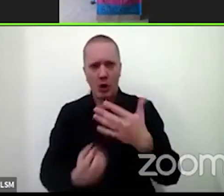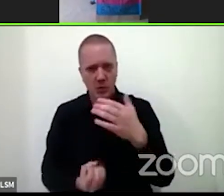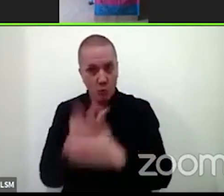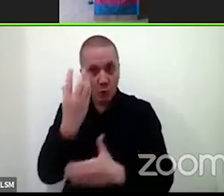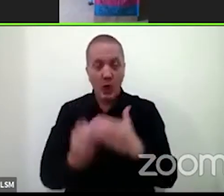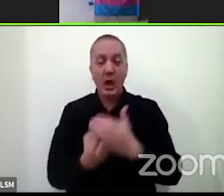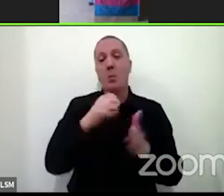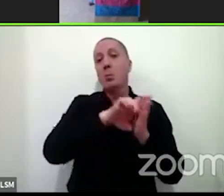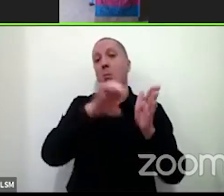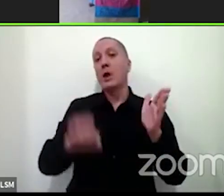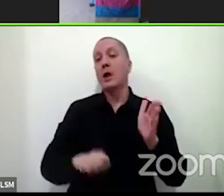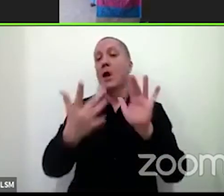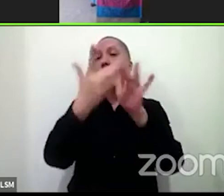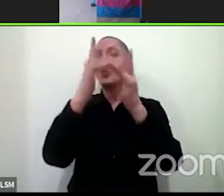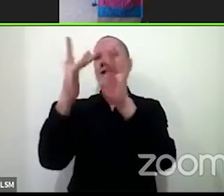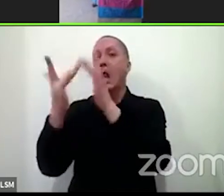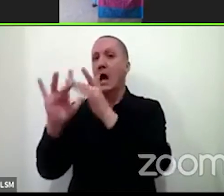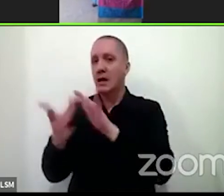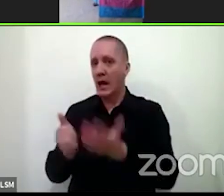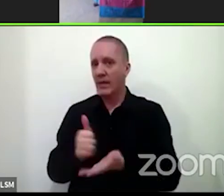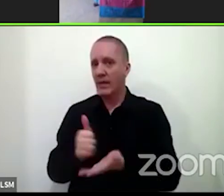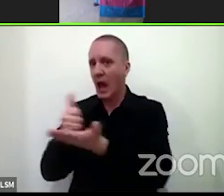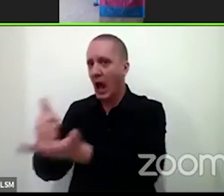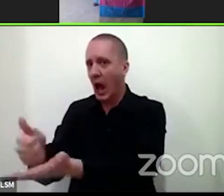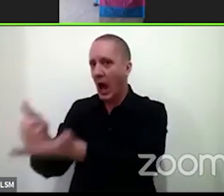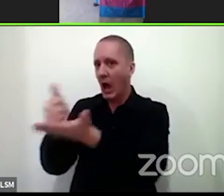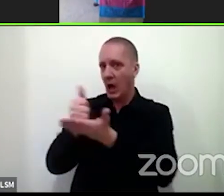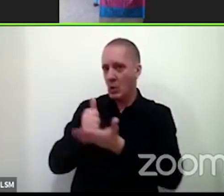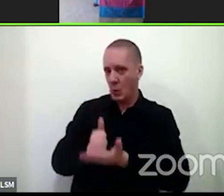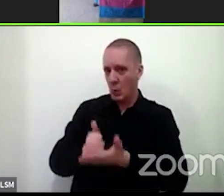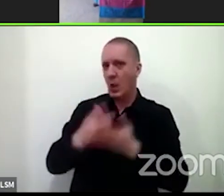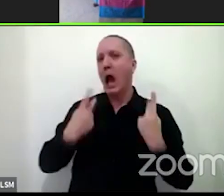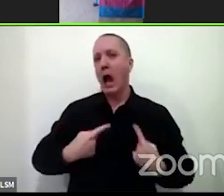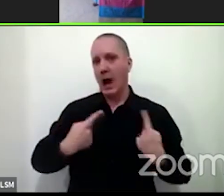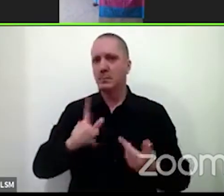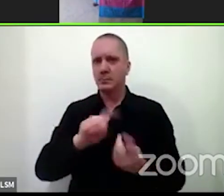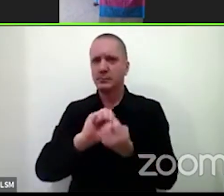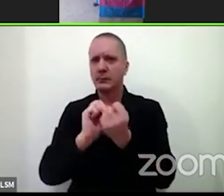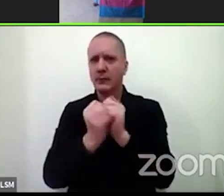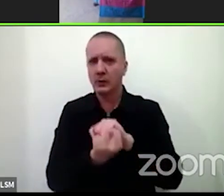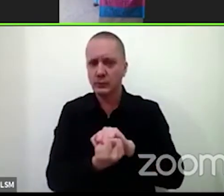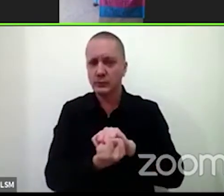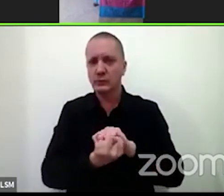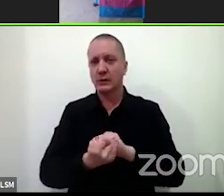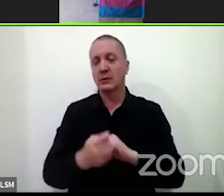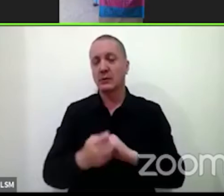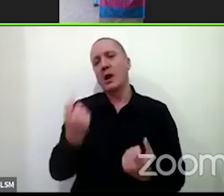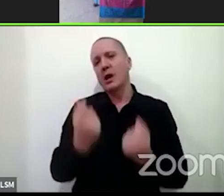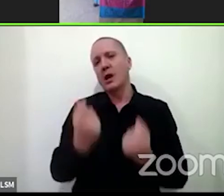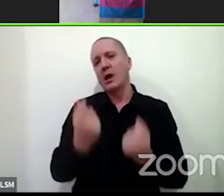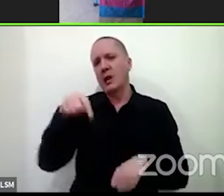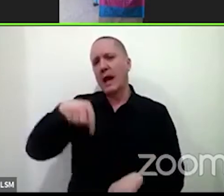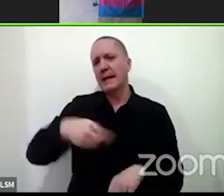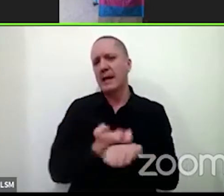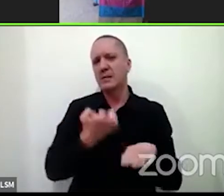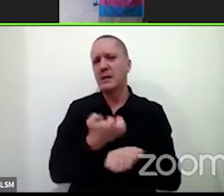Mutua para las personas transgéneros no conforme migrantes en el estado de Georgia, en la